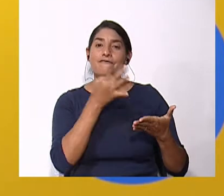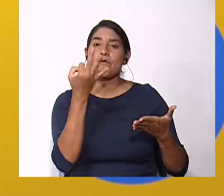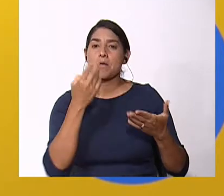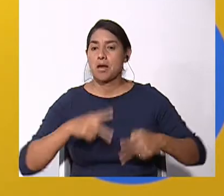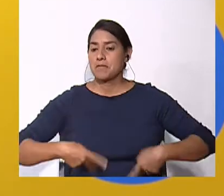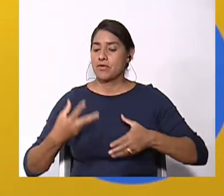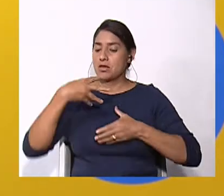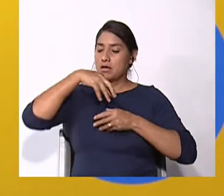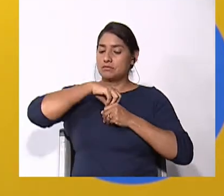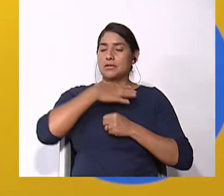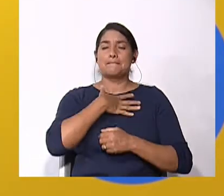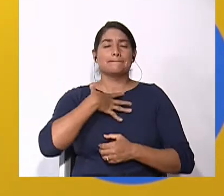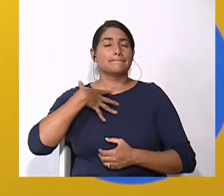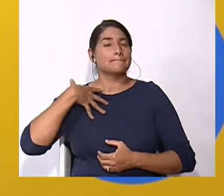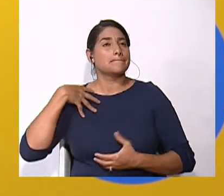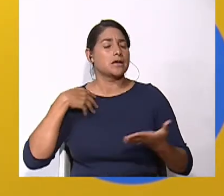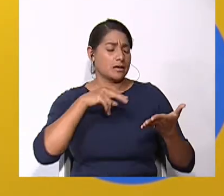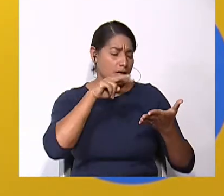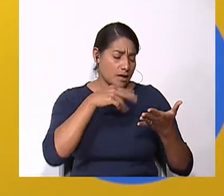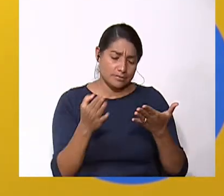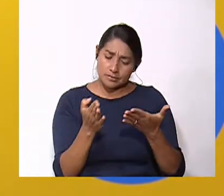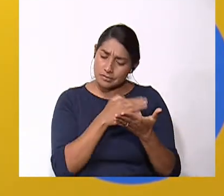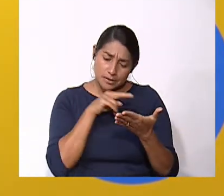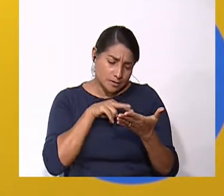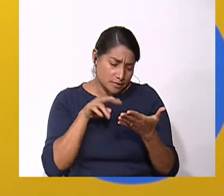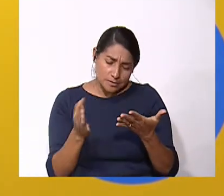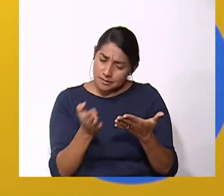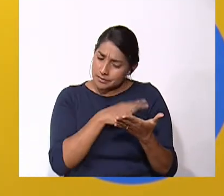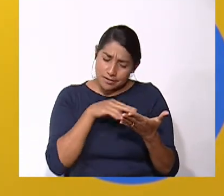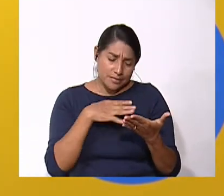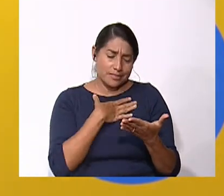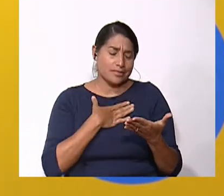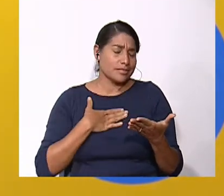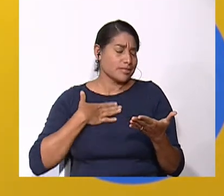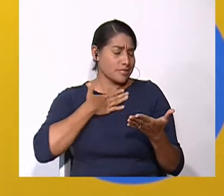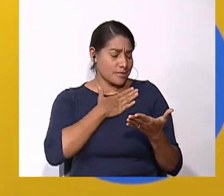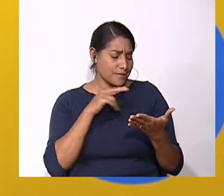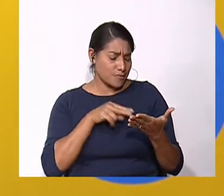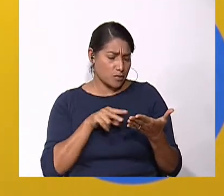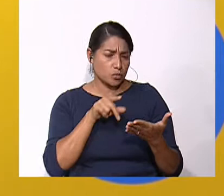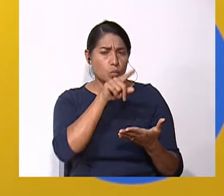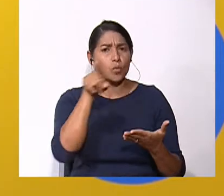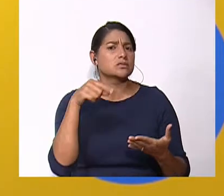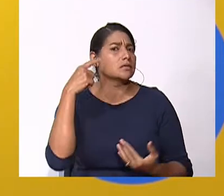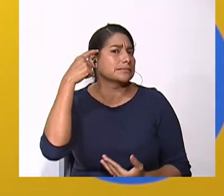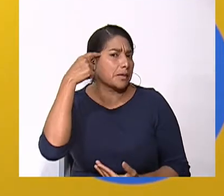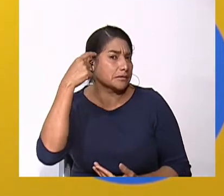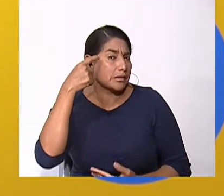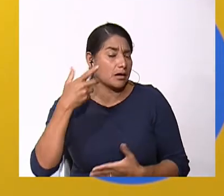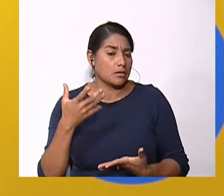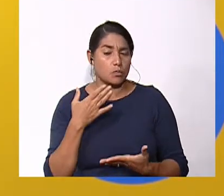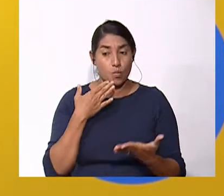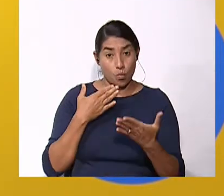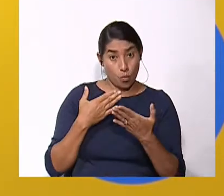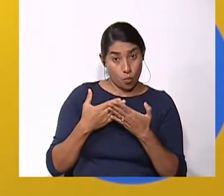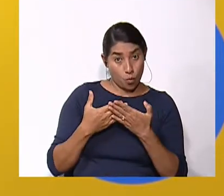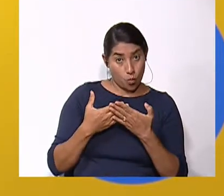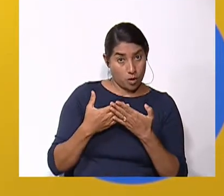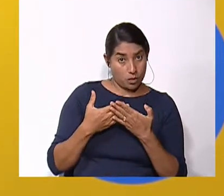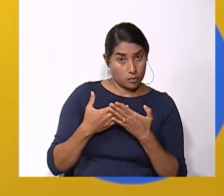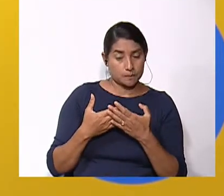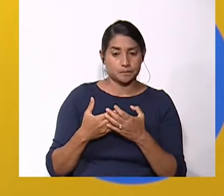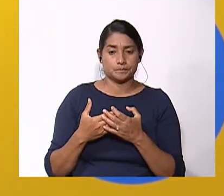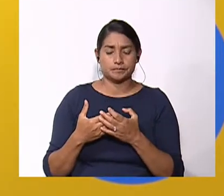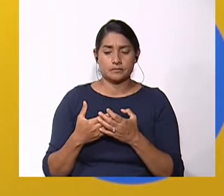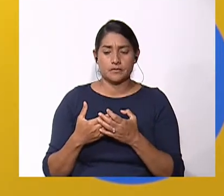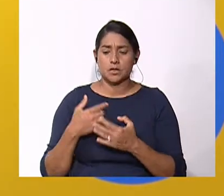A mí me encanta leer, yo disfruto de leer, pero se estarán preguntando, bueno,